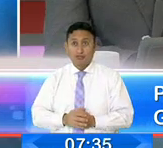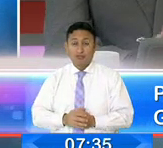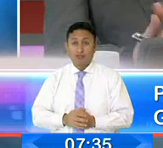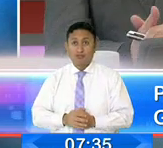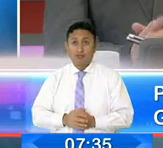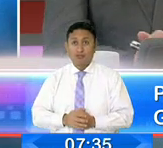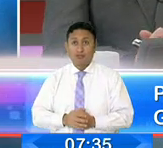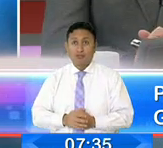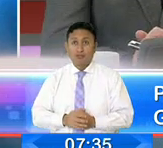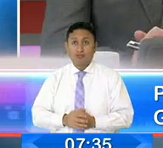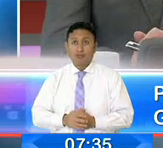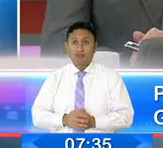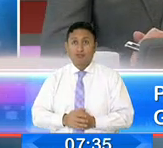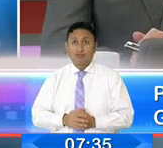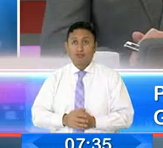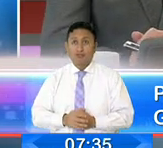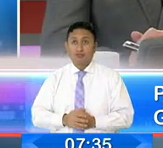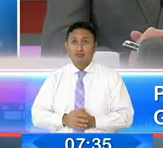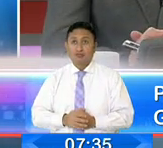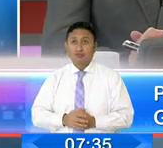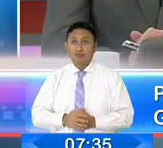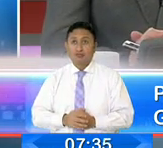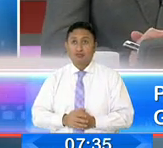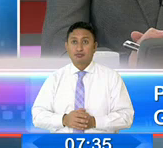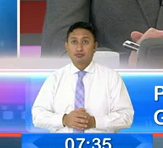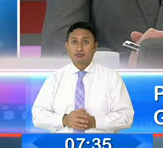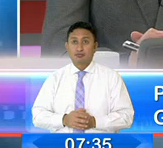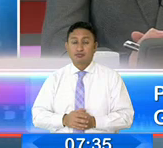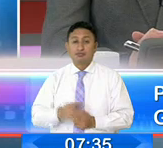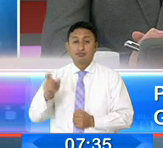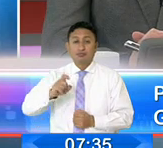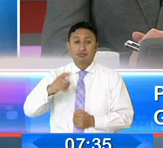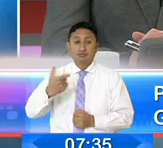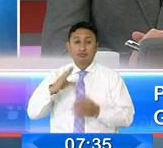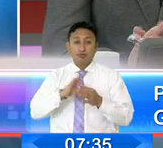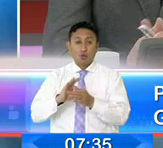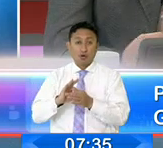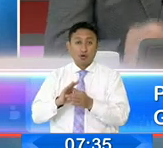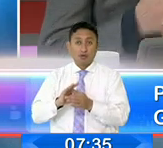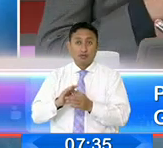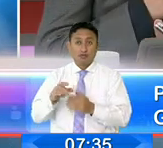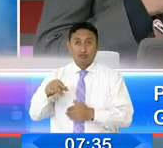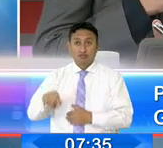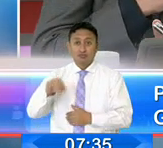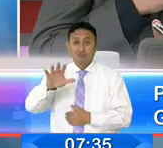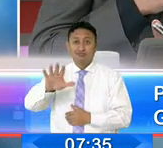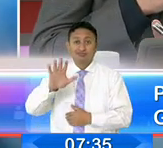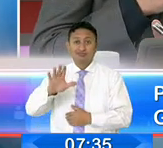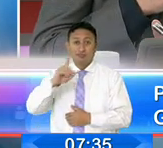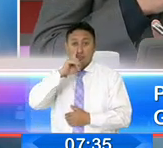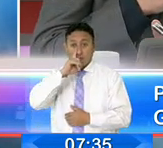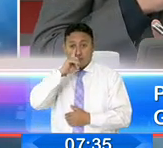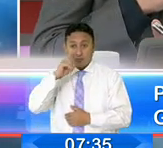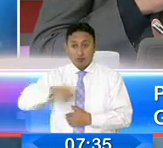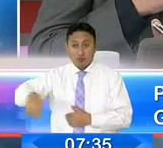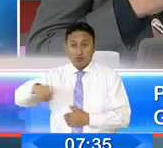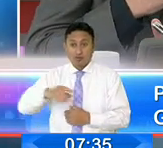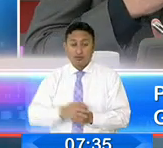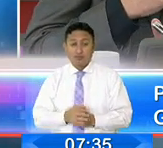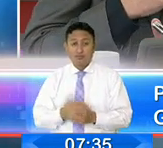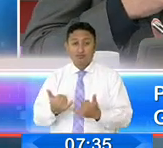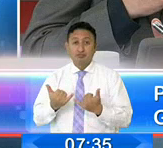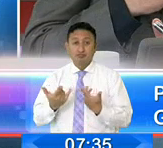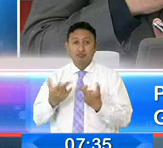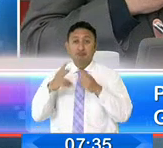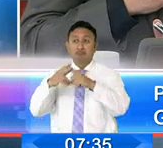artesanal. Me decía la lideresa de este grupo, tenemos una compañera que tiene 5 operarios y en este momento ha pedido